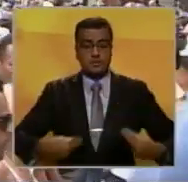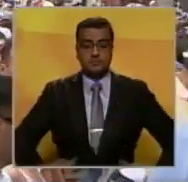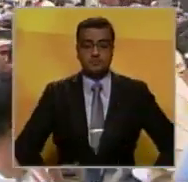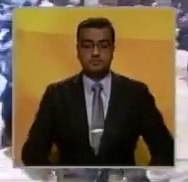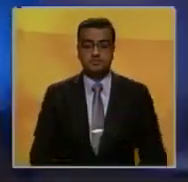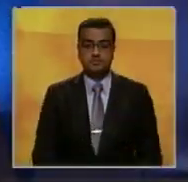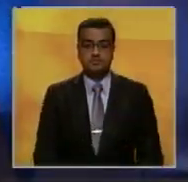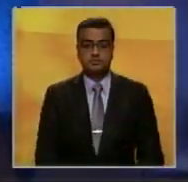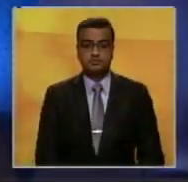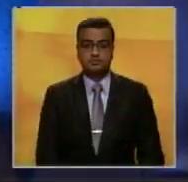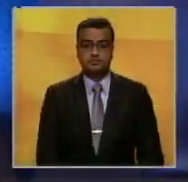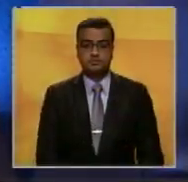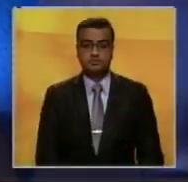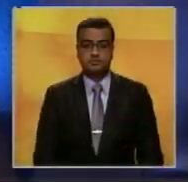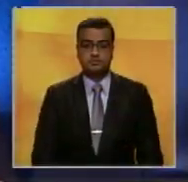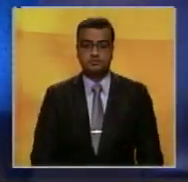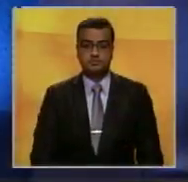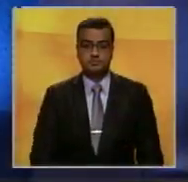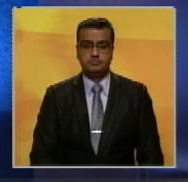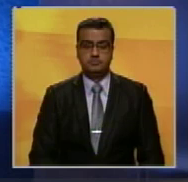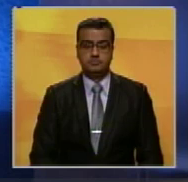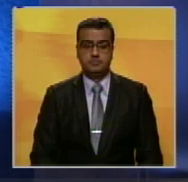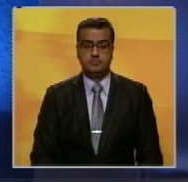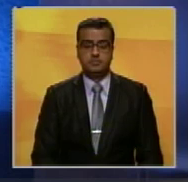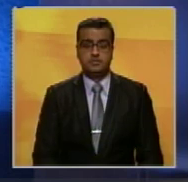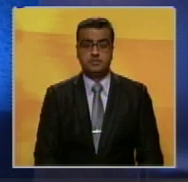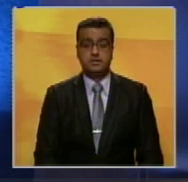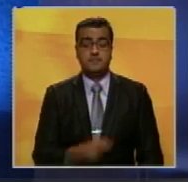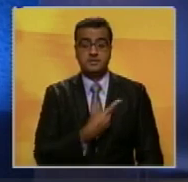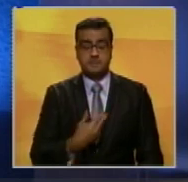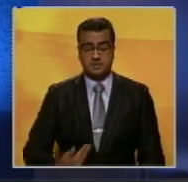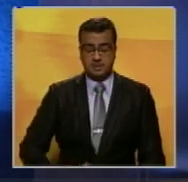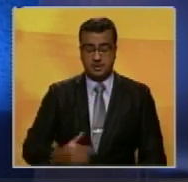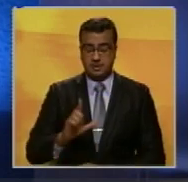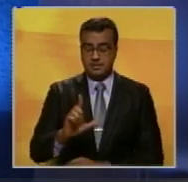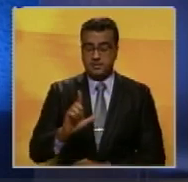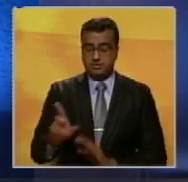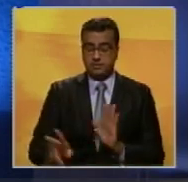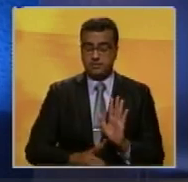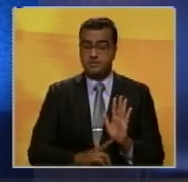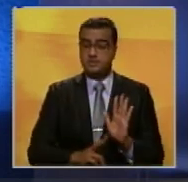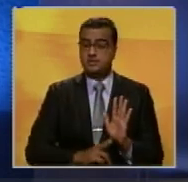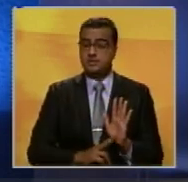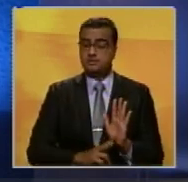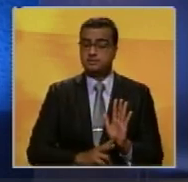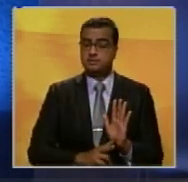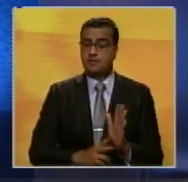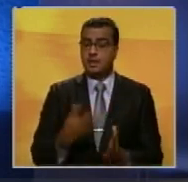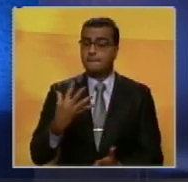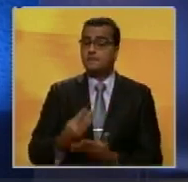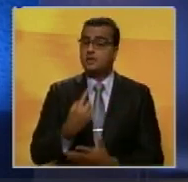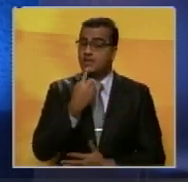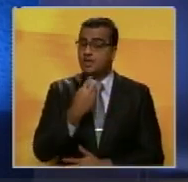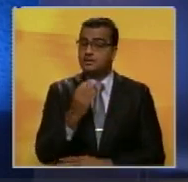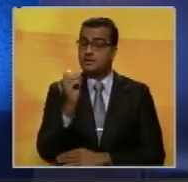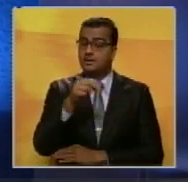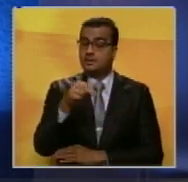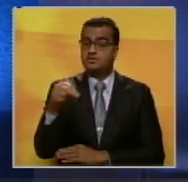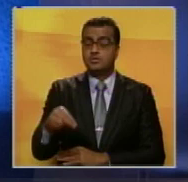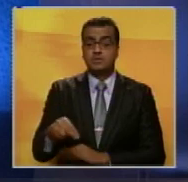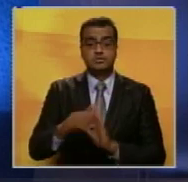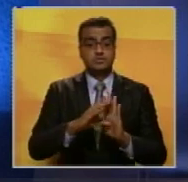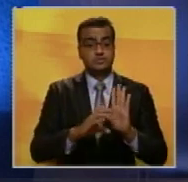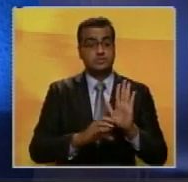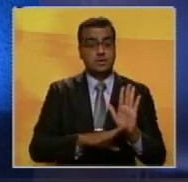humanos. El vicepresidente del PSUV, Diosdado Cabello, durante su visita a Maturín, expresó que la Asamblea Nacional